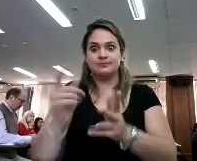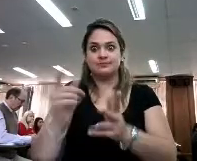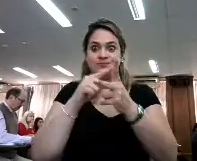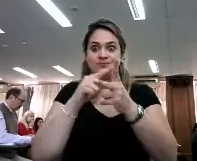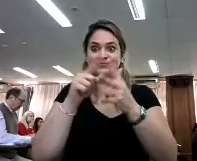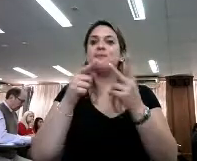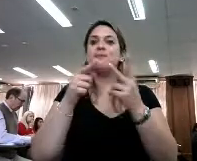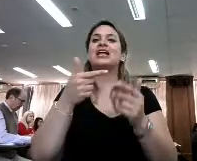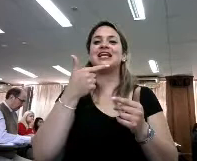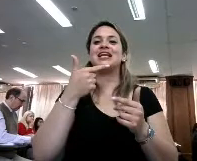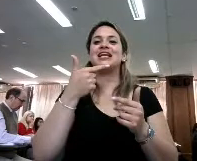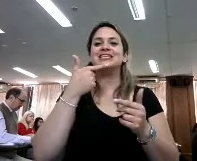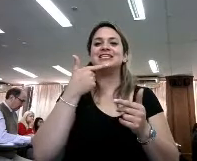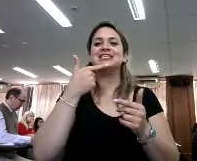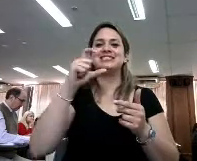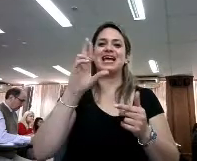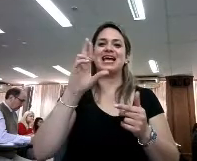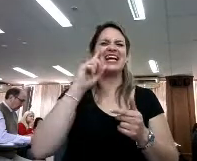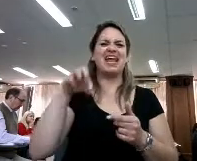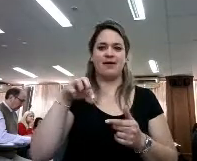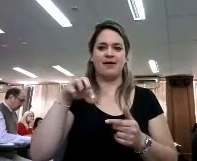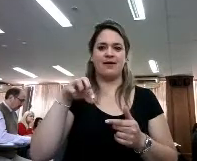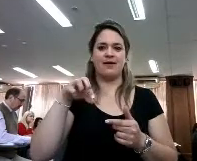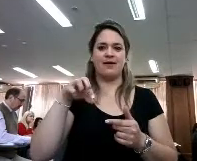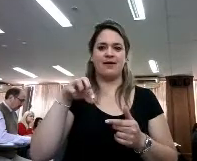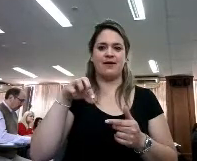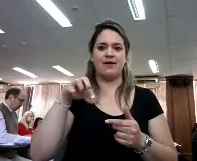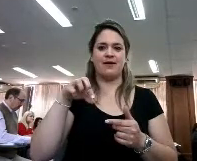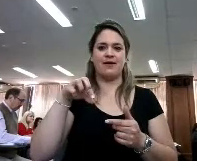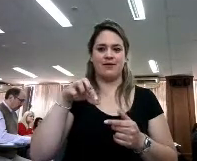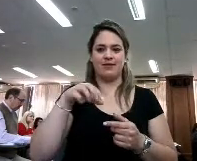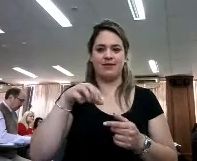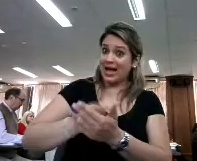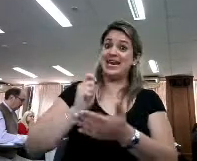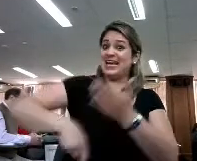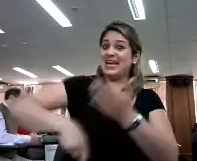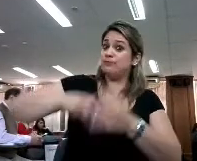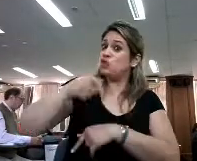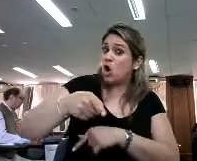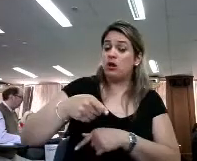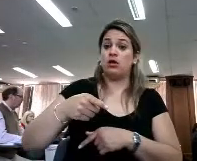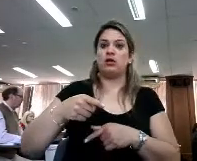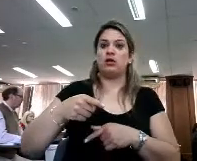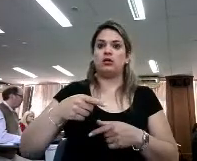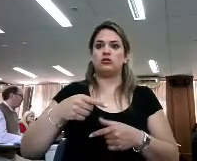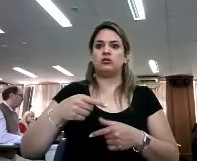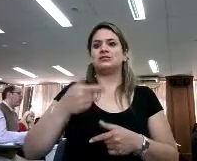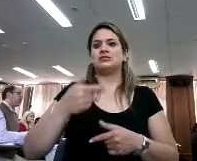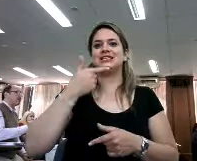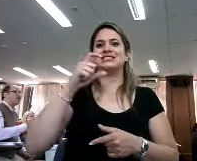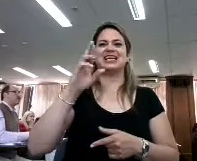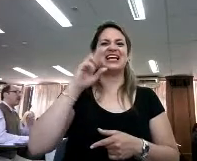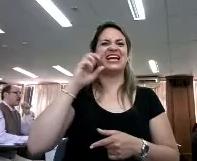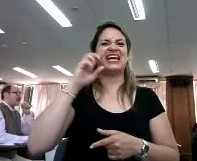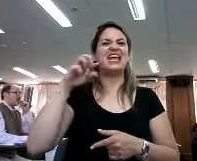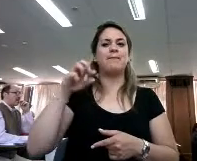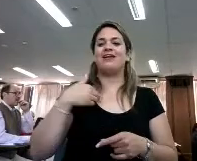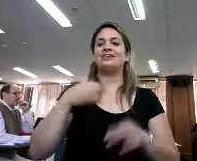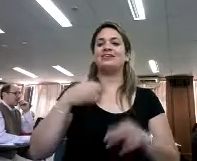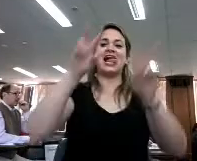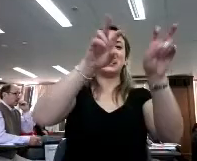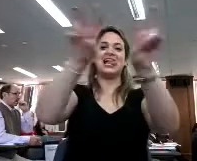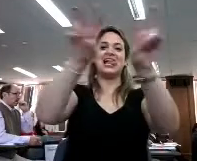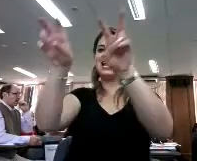Cargas. Y entre tanto y tanto, hay algunos que pagan la suscripción, hay algunos que está. Entonces Scrip termina lucrándose de alguna manera de todos